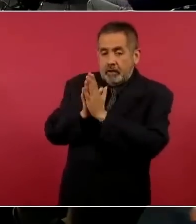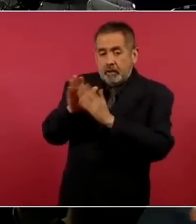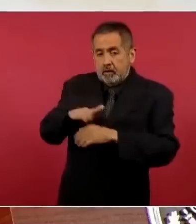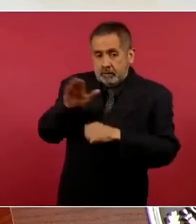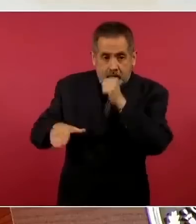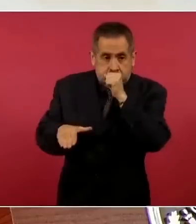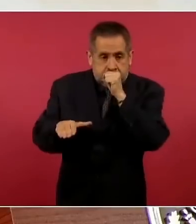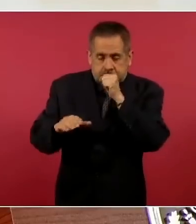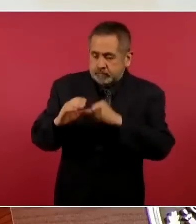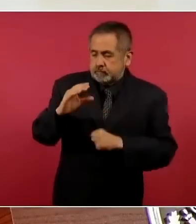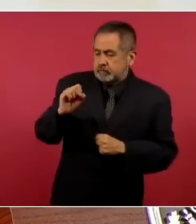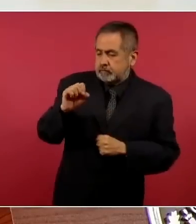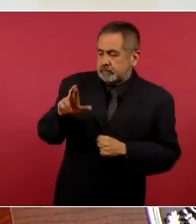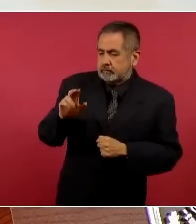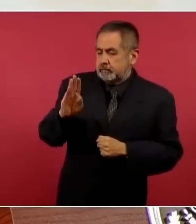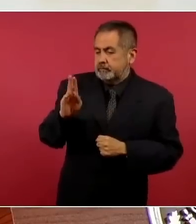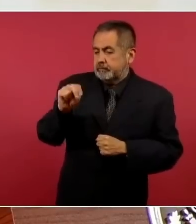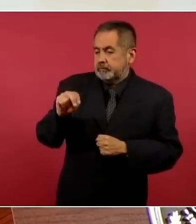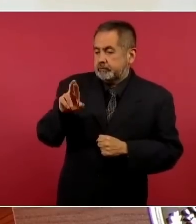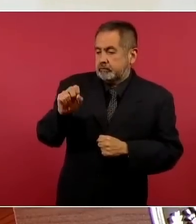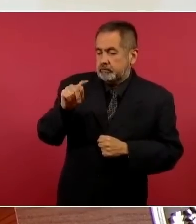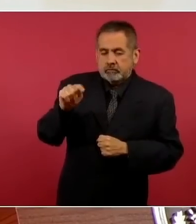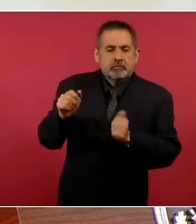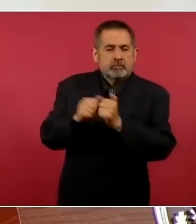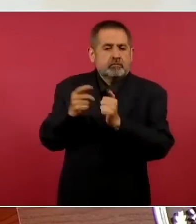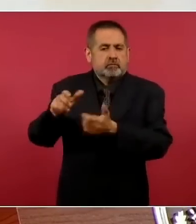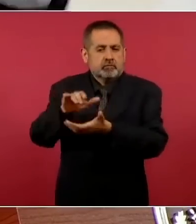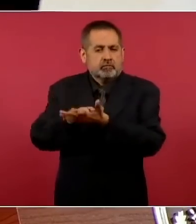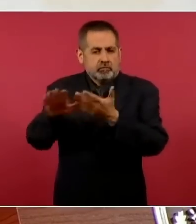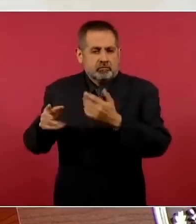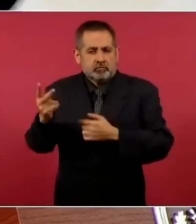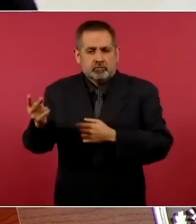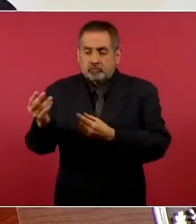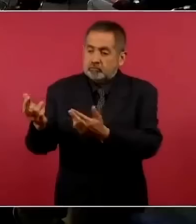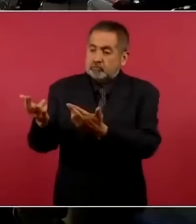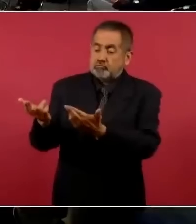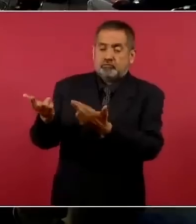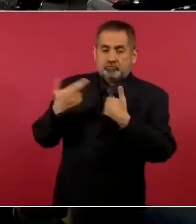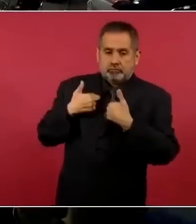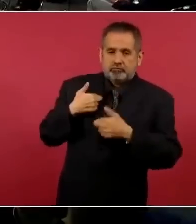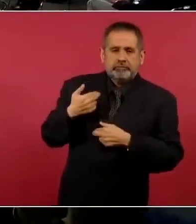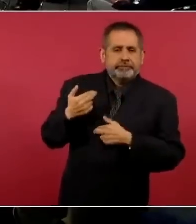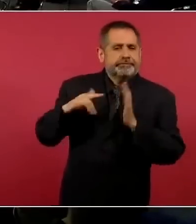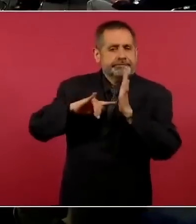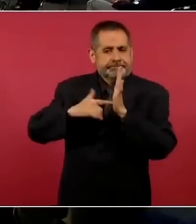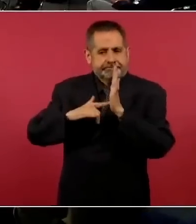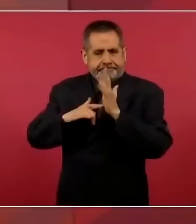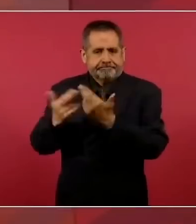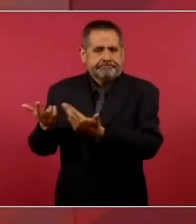César Buenrostro me regaló con su esposa una Navidad un reloj.